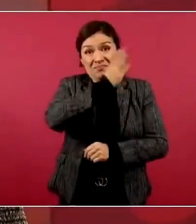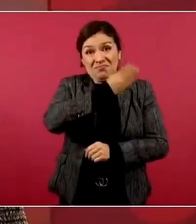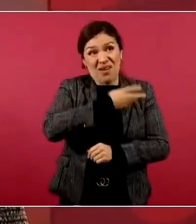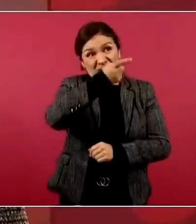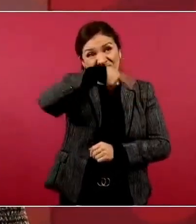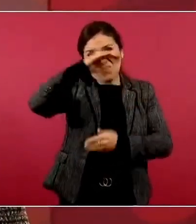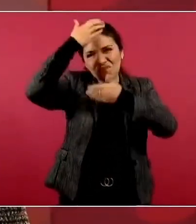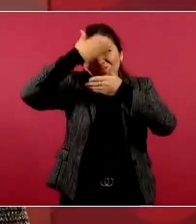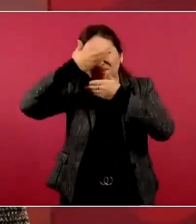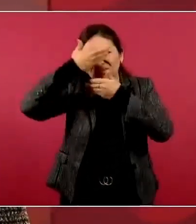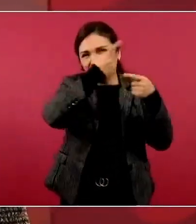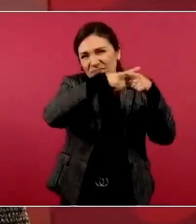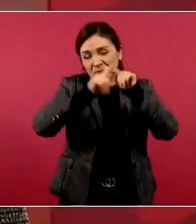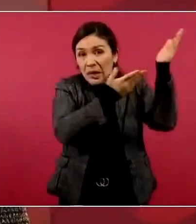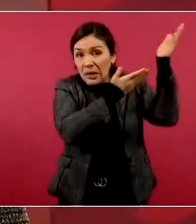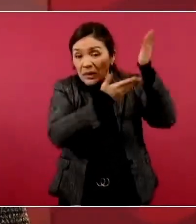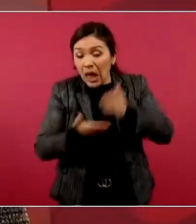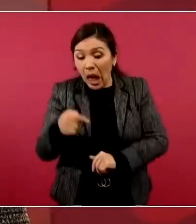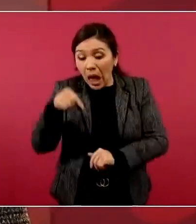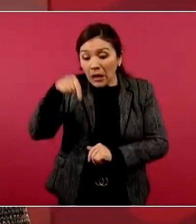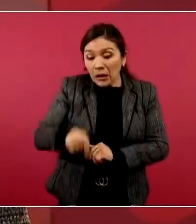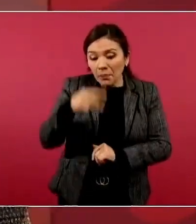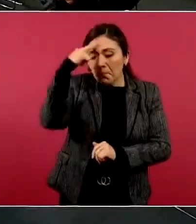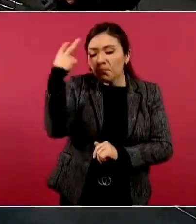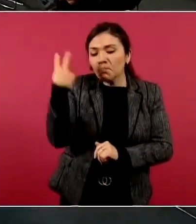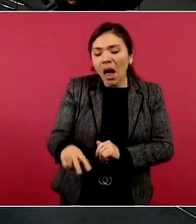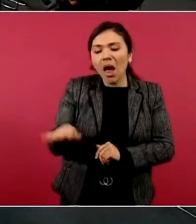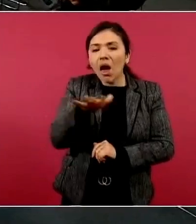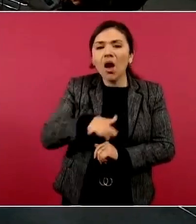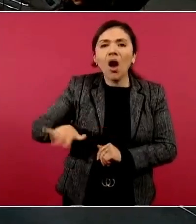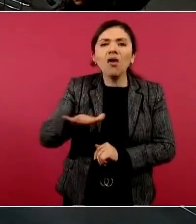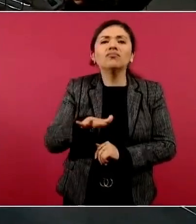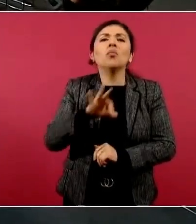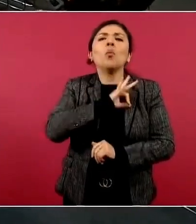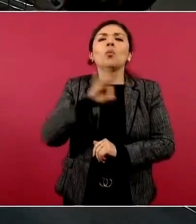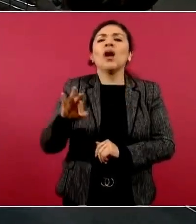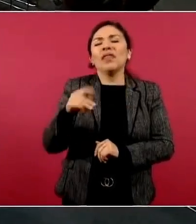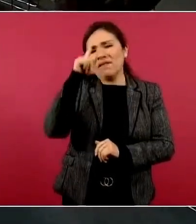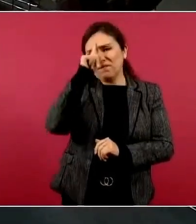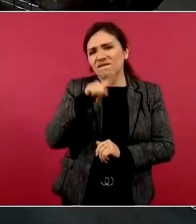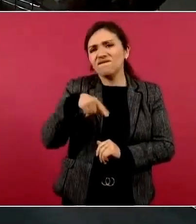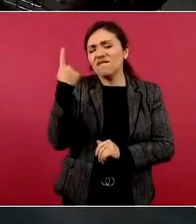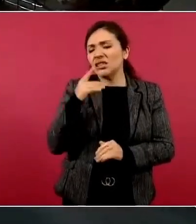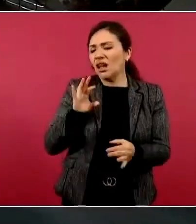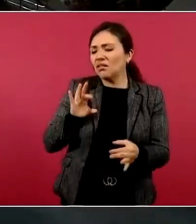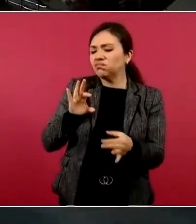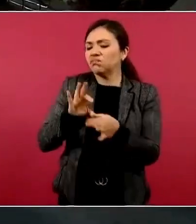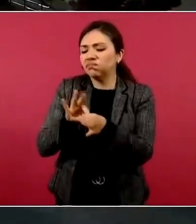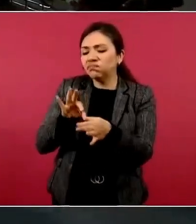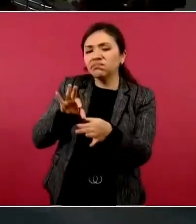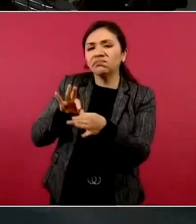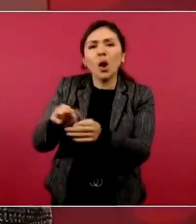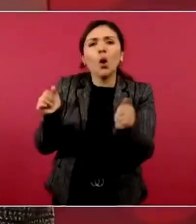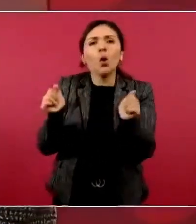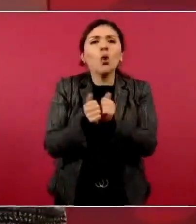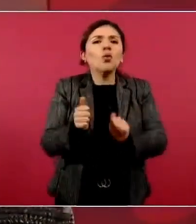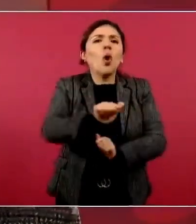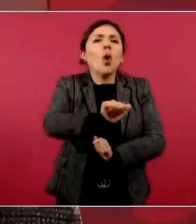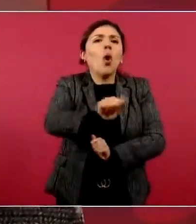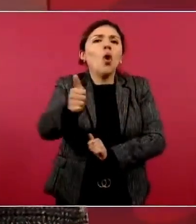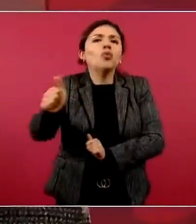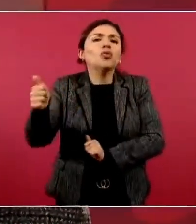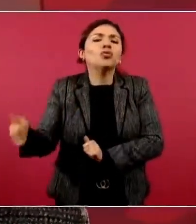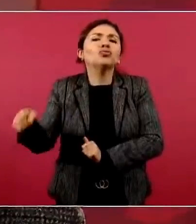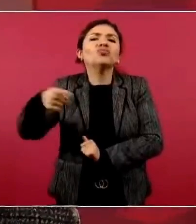conquistadores, pues ya pueden hacer alianzas con otros que ya